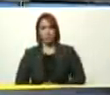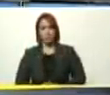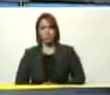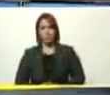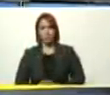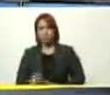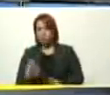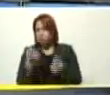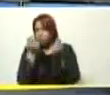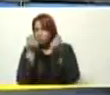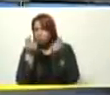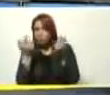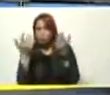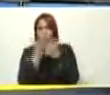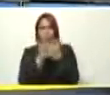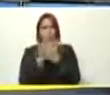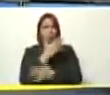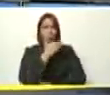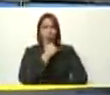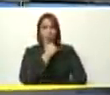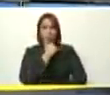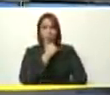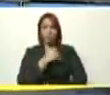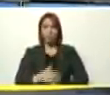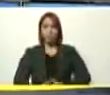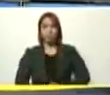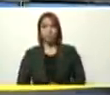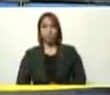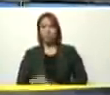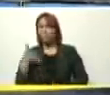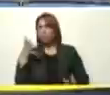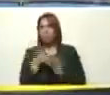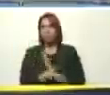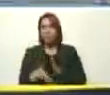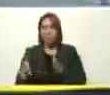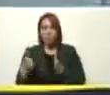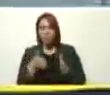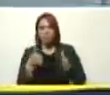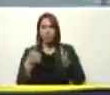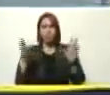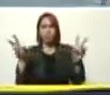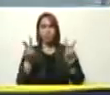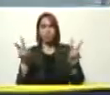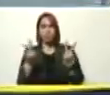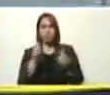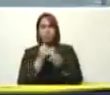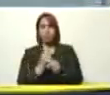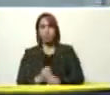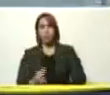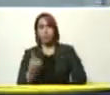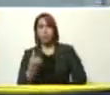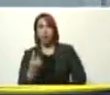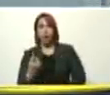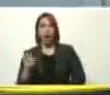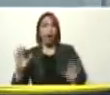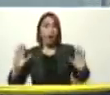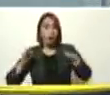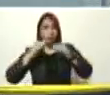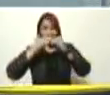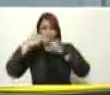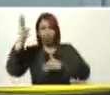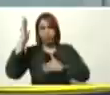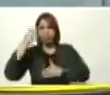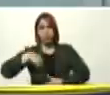ni una sola duda tengo, de lo que es el camino victorioso que nos espera y que vamos a